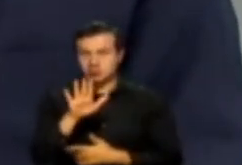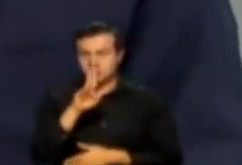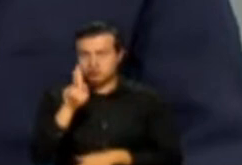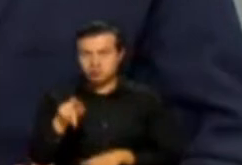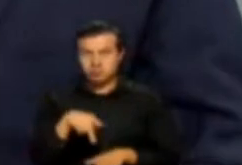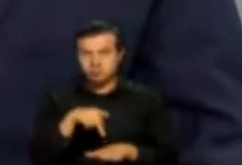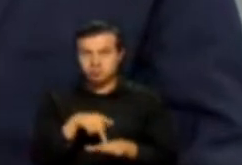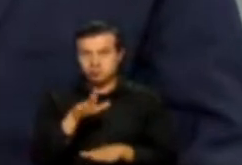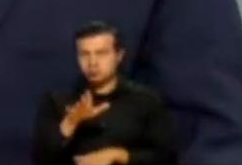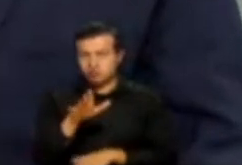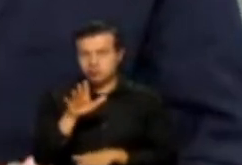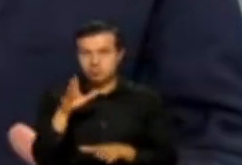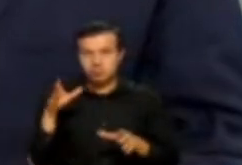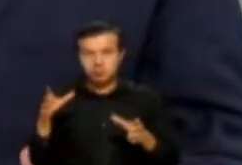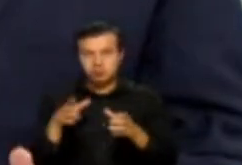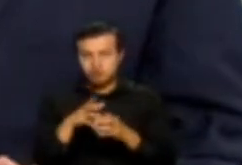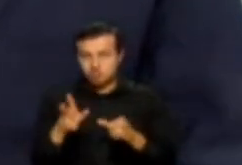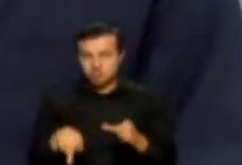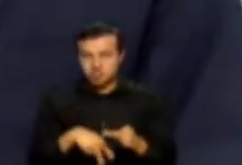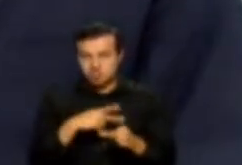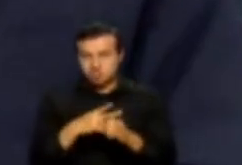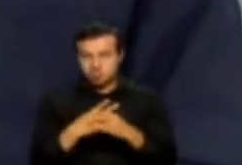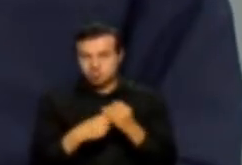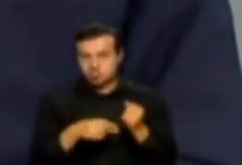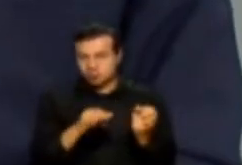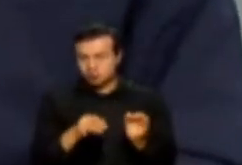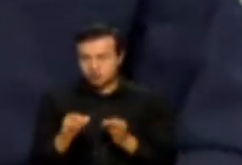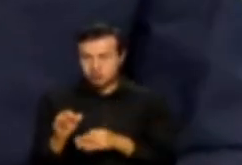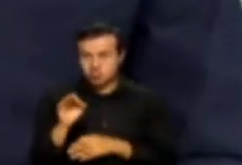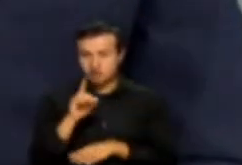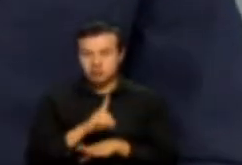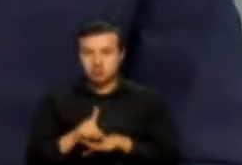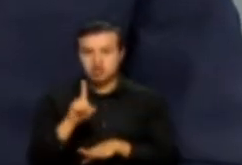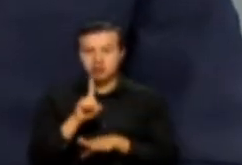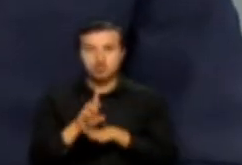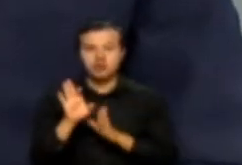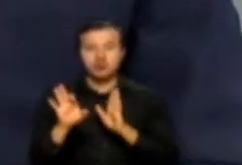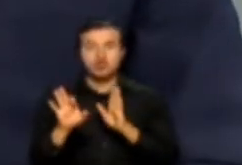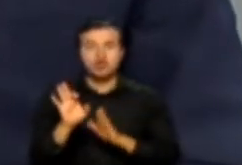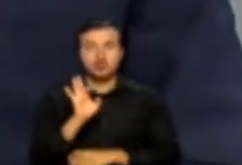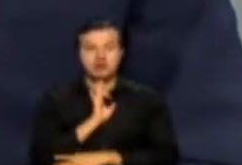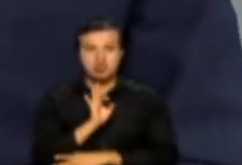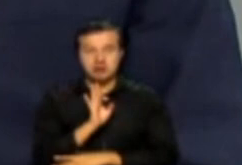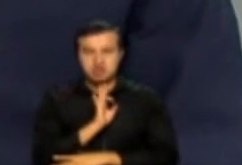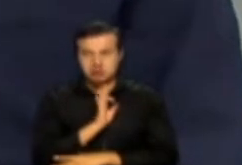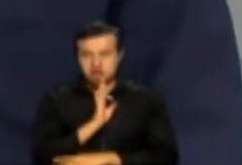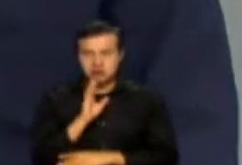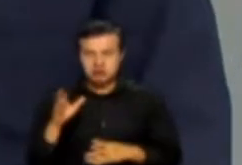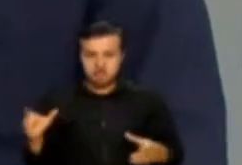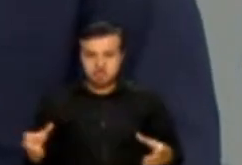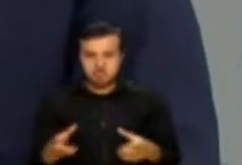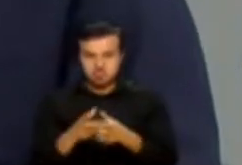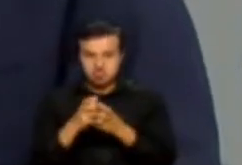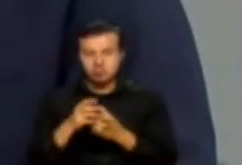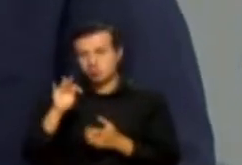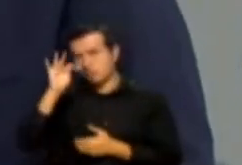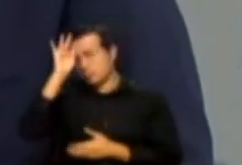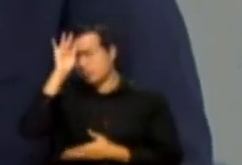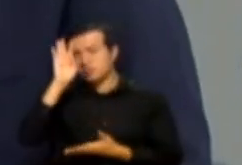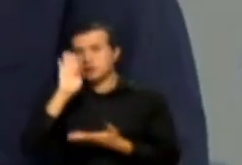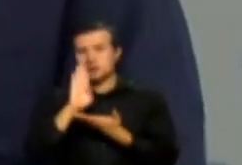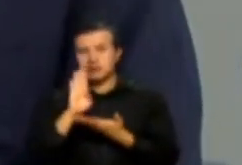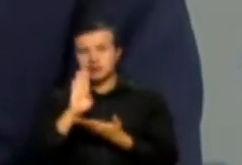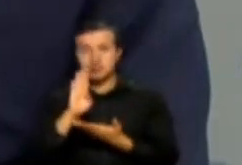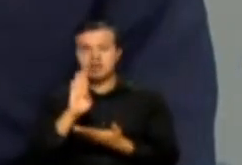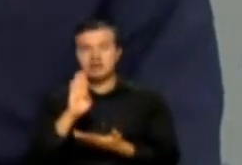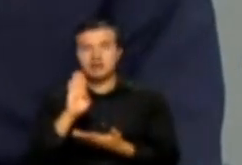neumonólogo da lo mismo ambas son correctas director técnico médico del hospital carlos andrade marín se encuentra esta mañana aquí